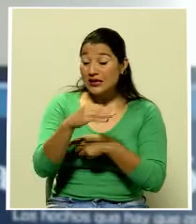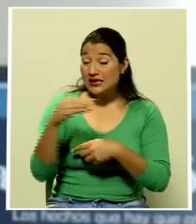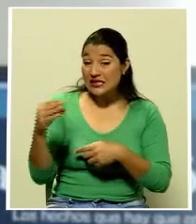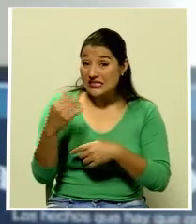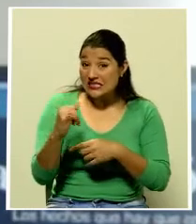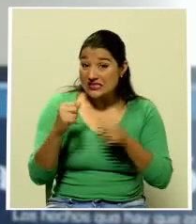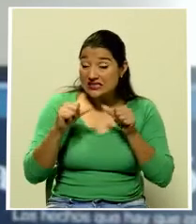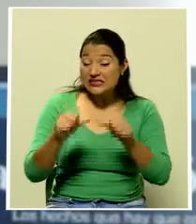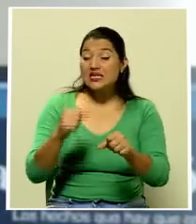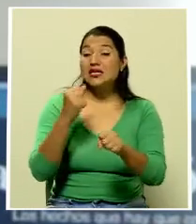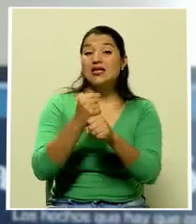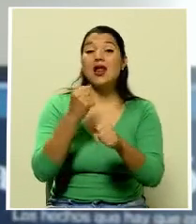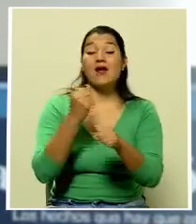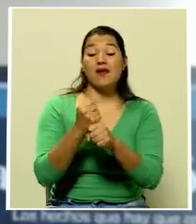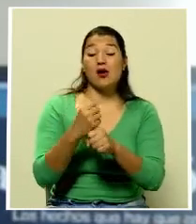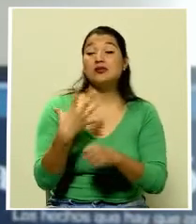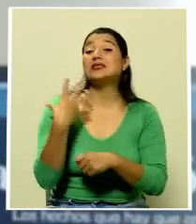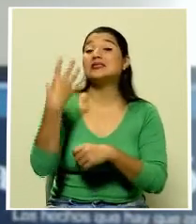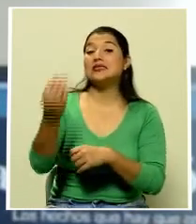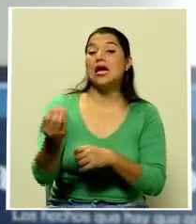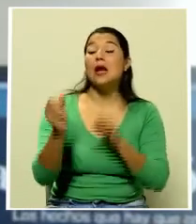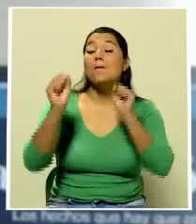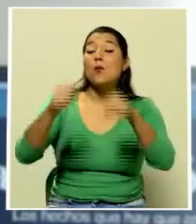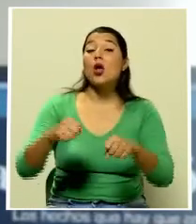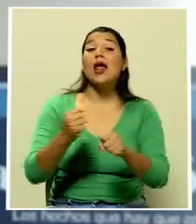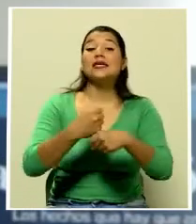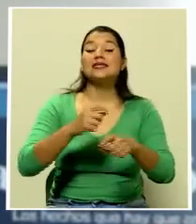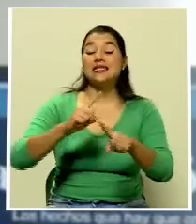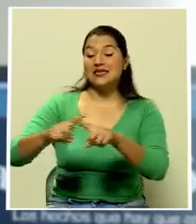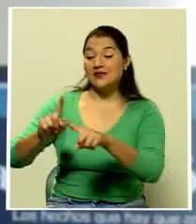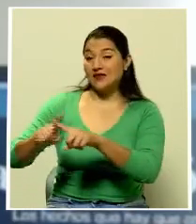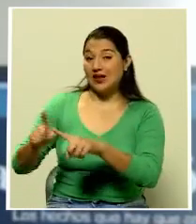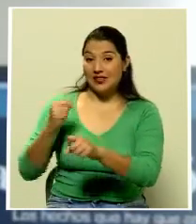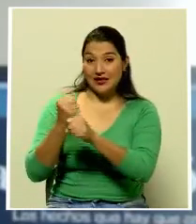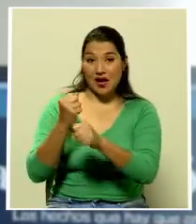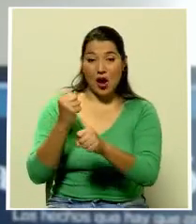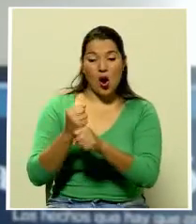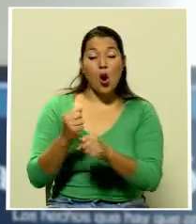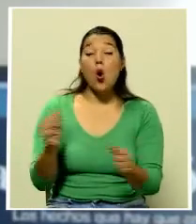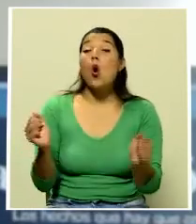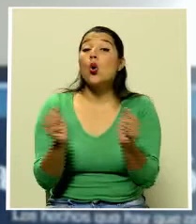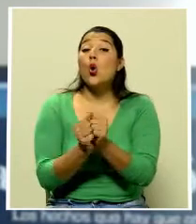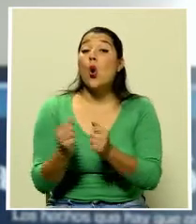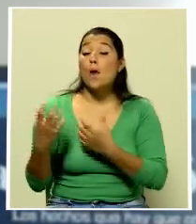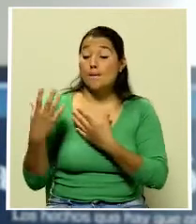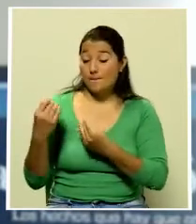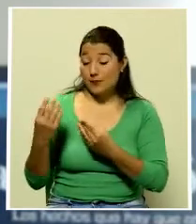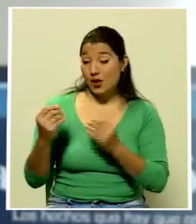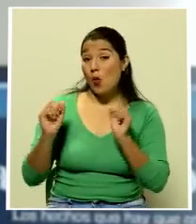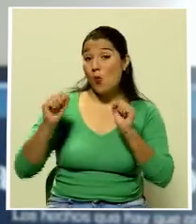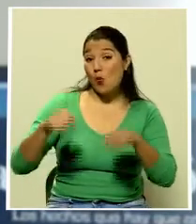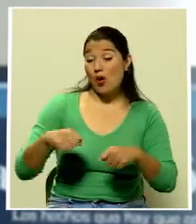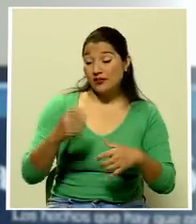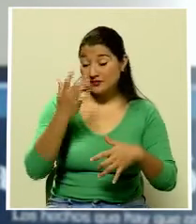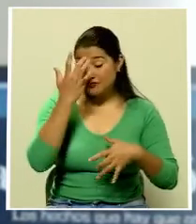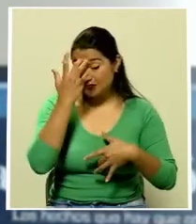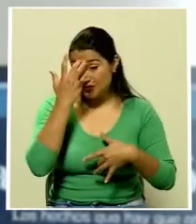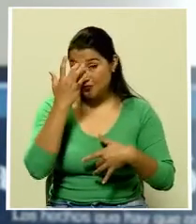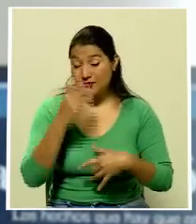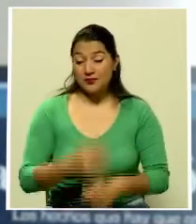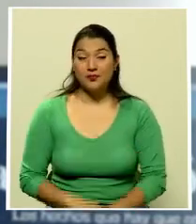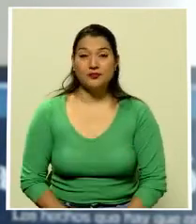siguen trabajando salen a hacer sus distintas coberturas con el temor de llevar o de traer el